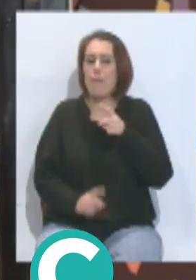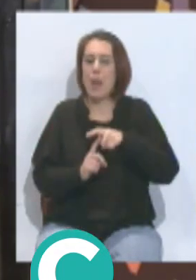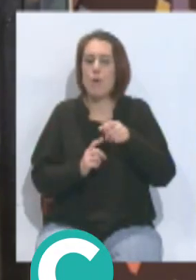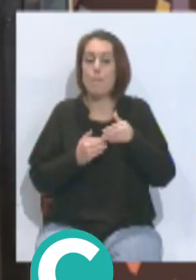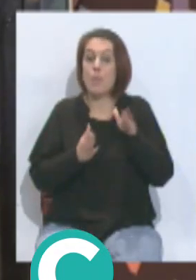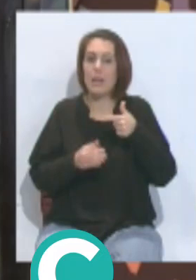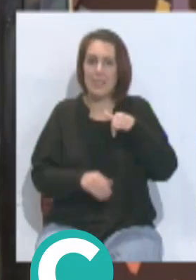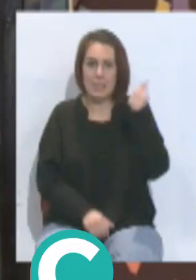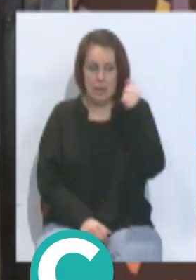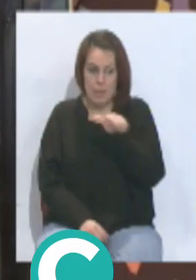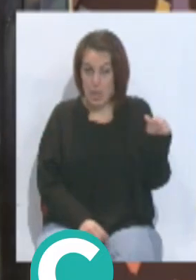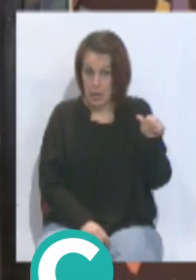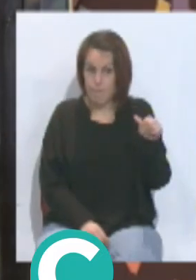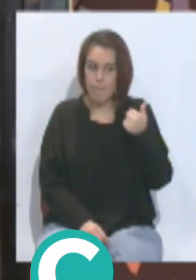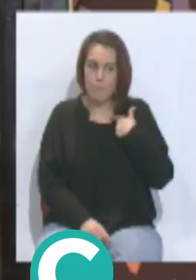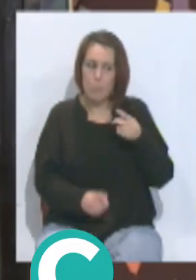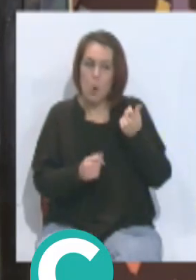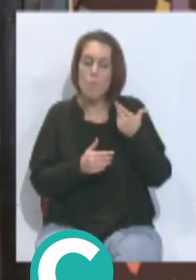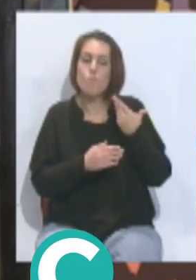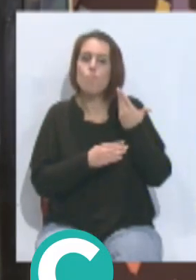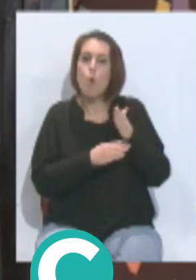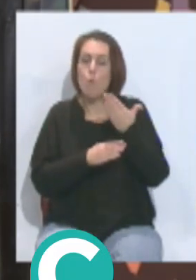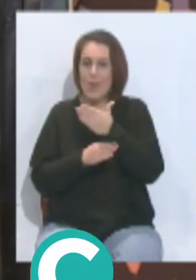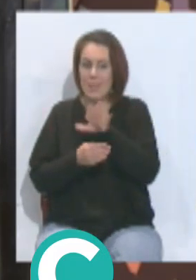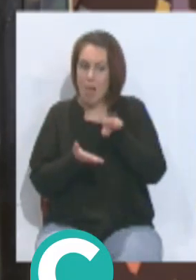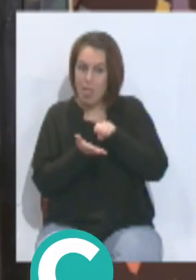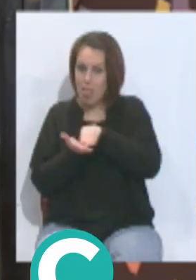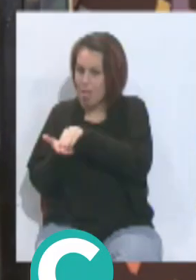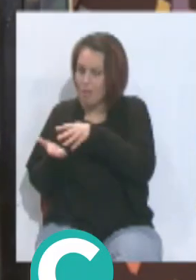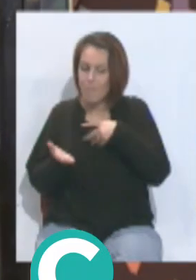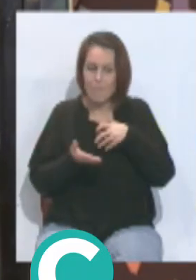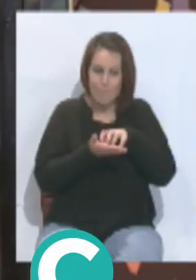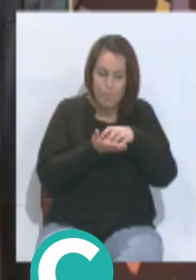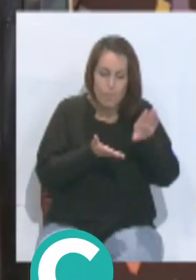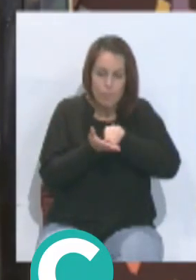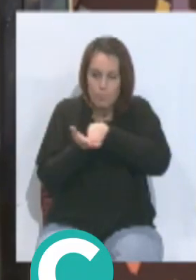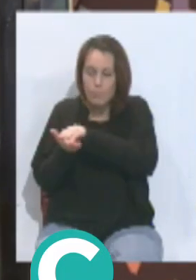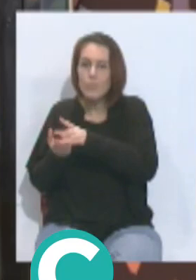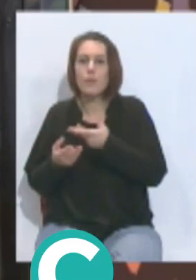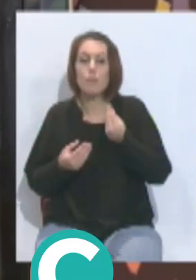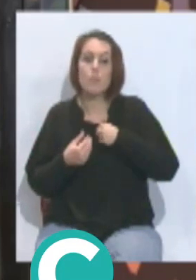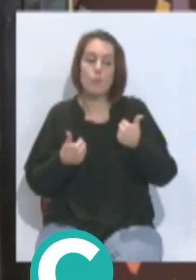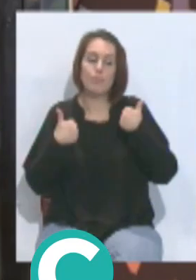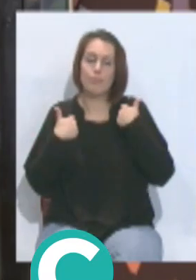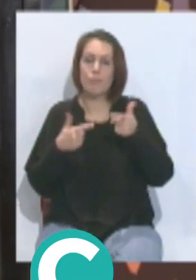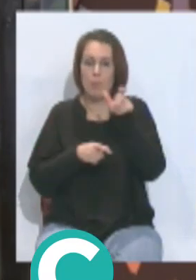mayo y que en esta semana está recabando propuestas e inquietudes por parte de los agentes que hacen